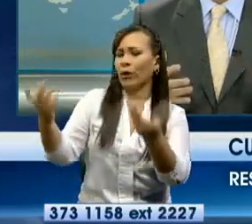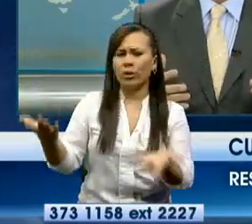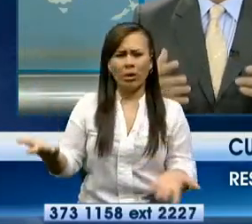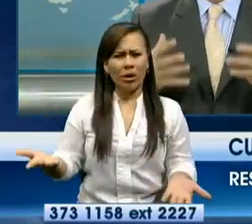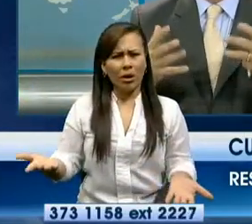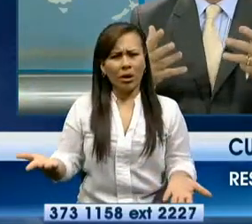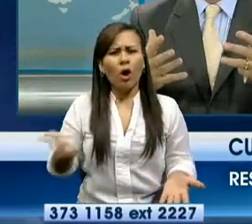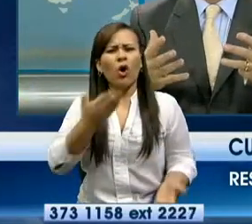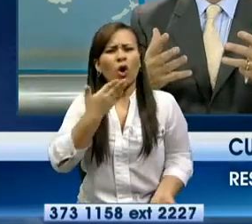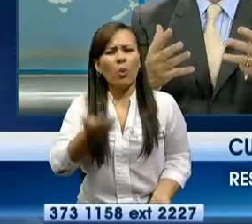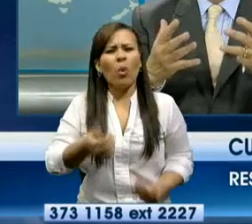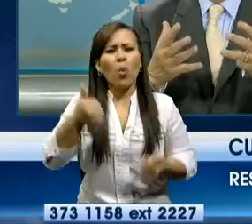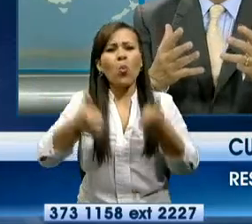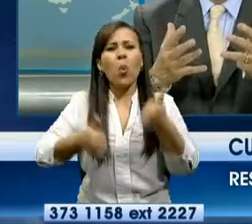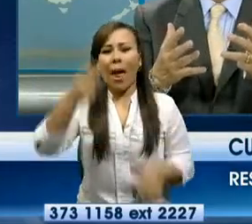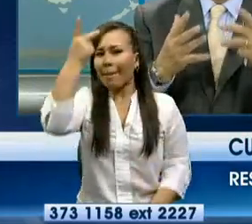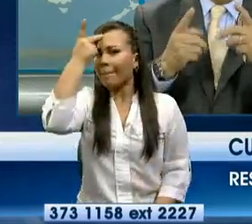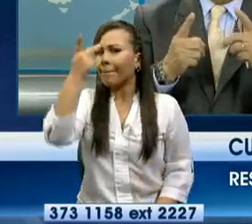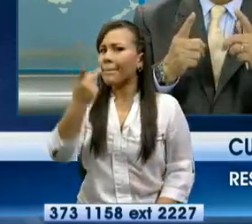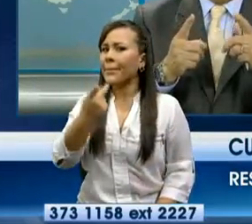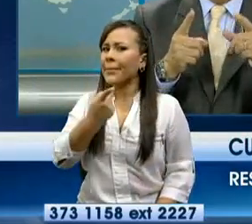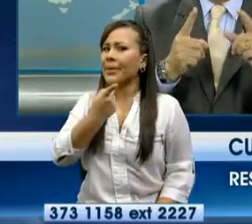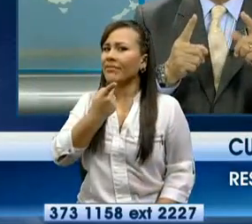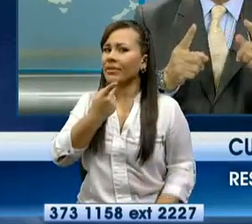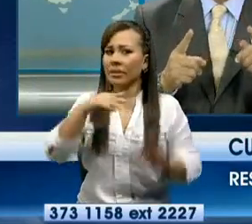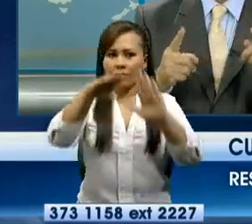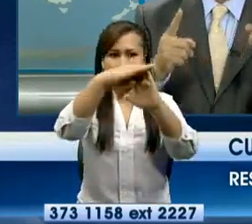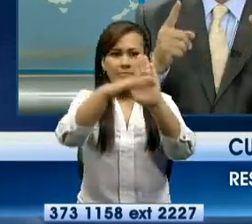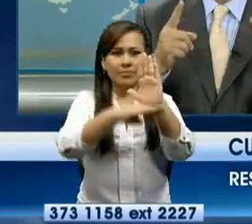persona como para servir en este tipo de